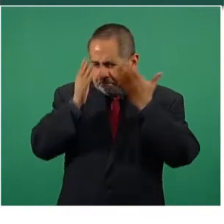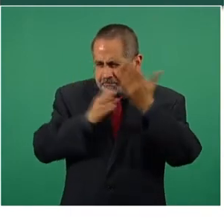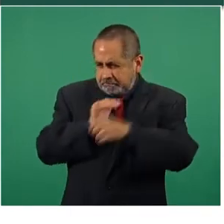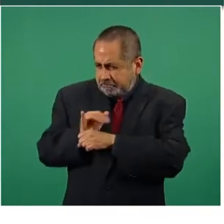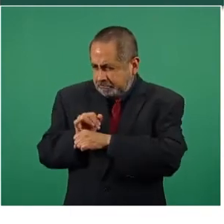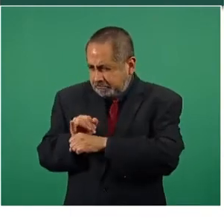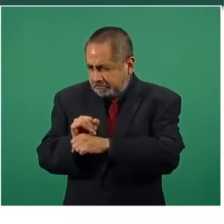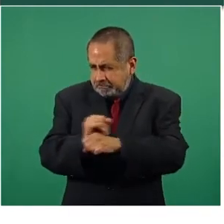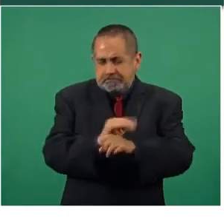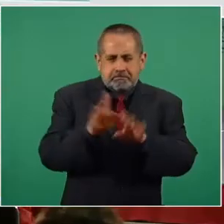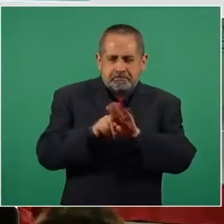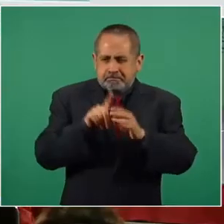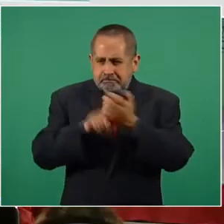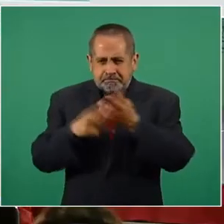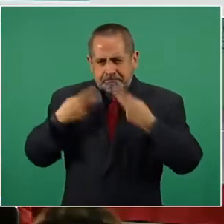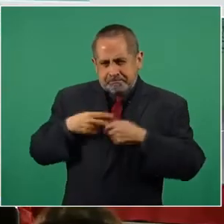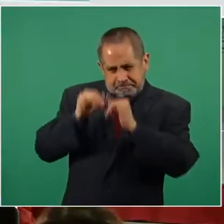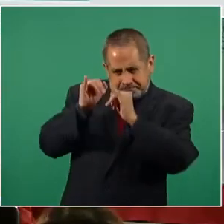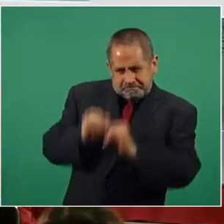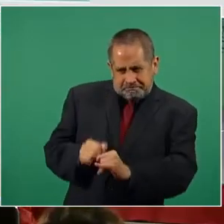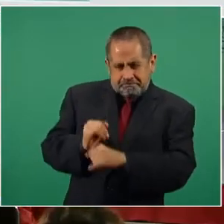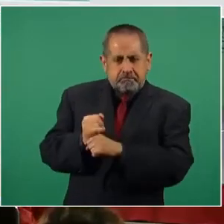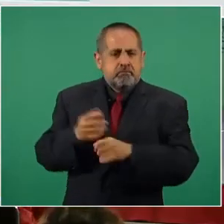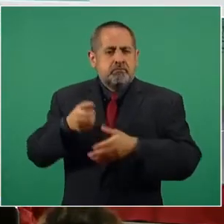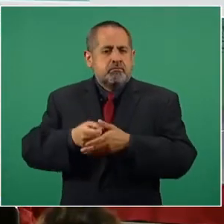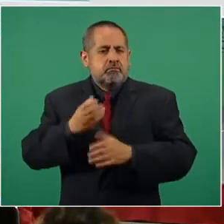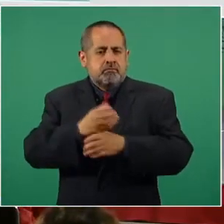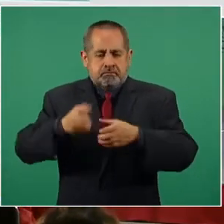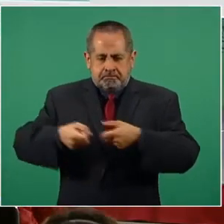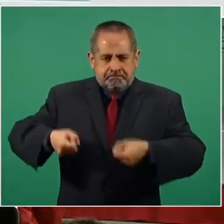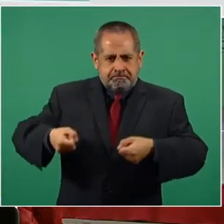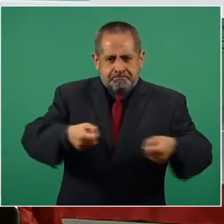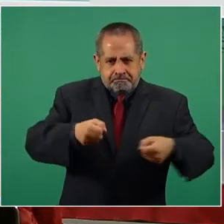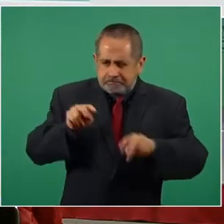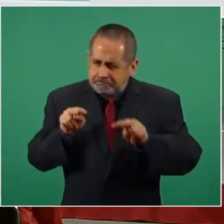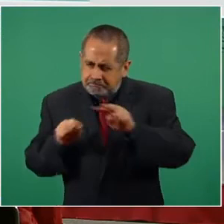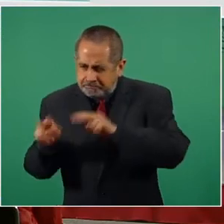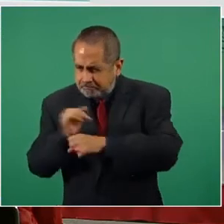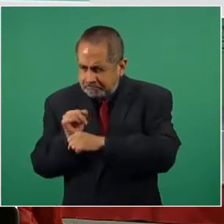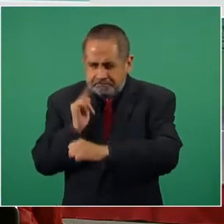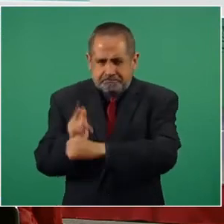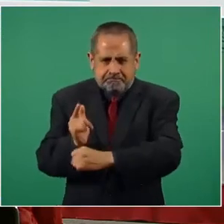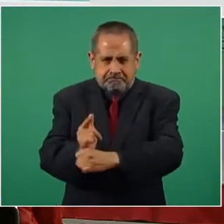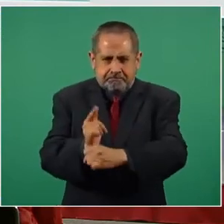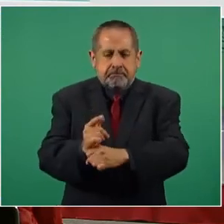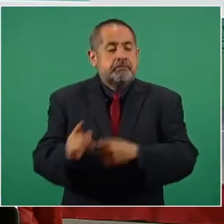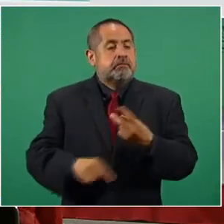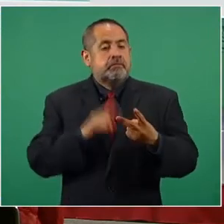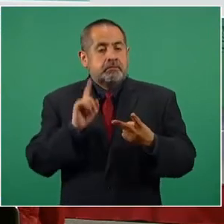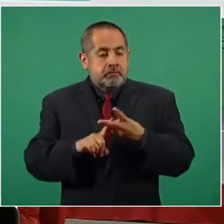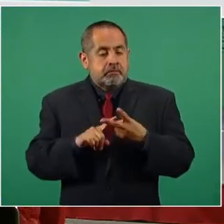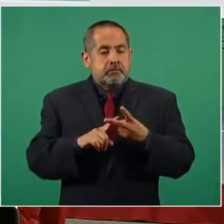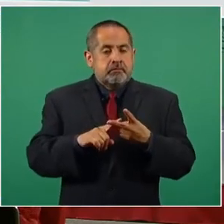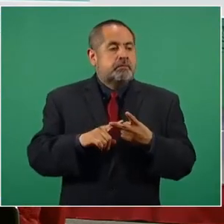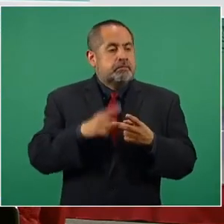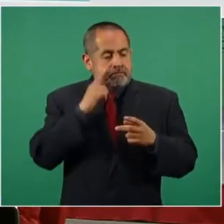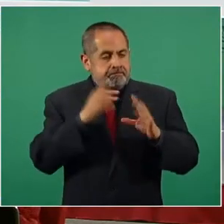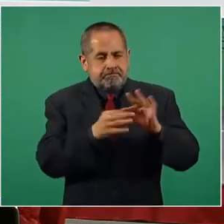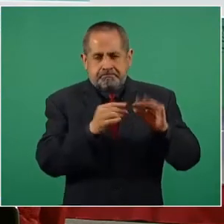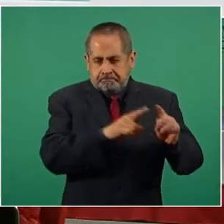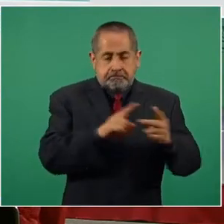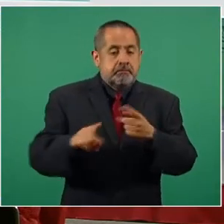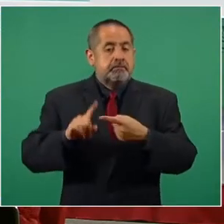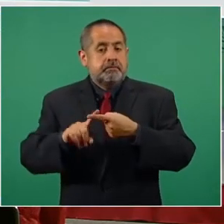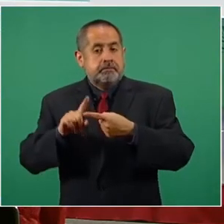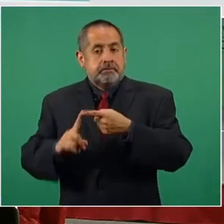y equipaje y otro en la seguridad de instalaciones. El primer curso tenemos en el de inspección de personas y equipajes,